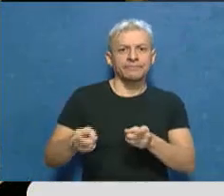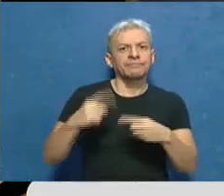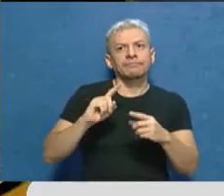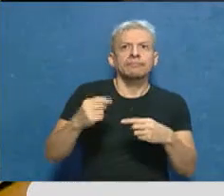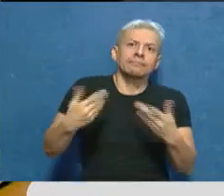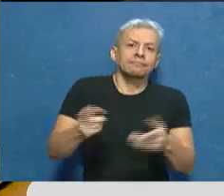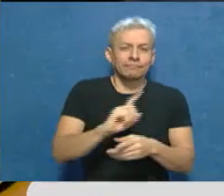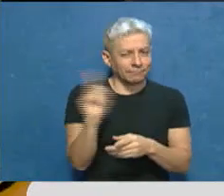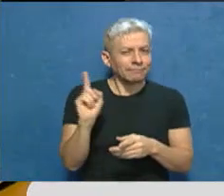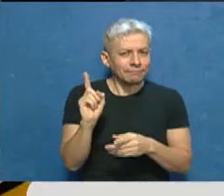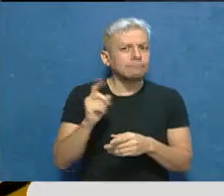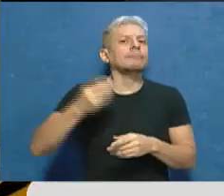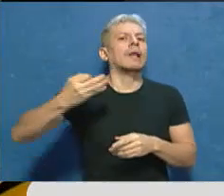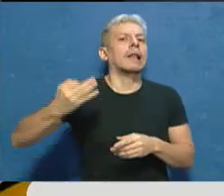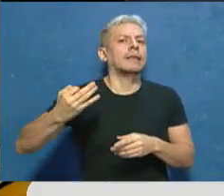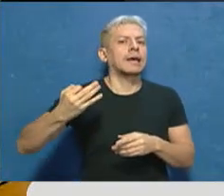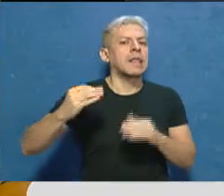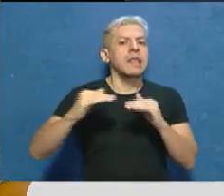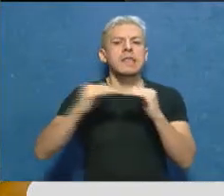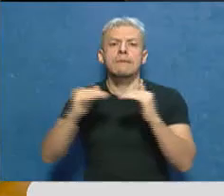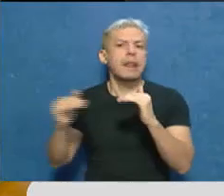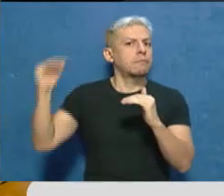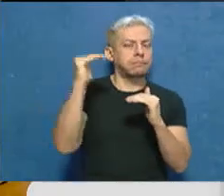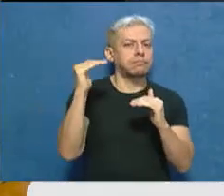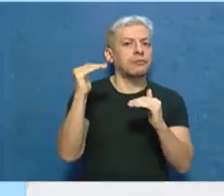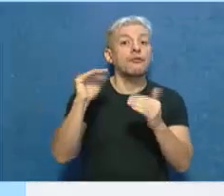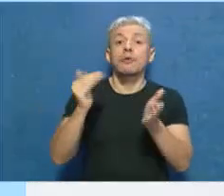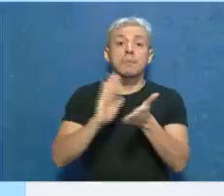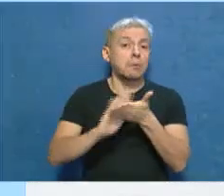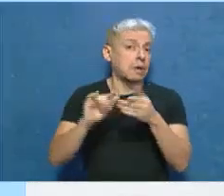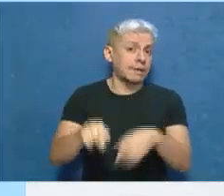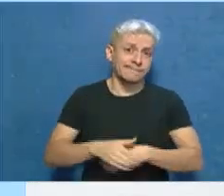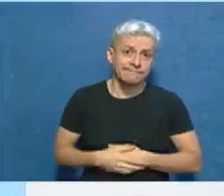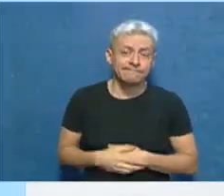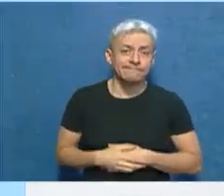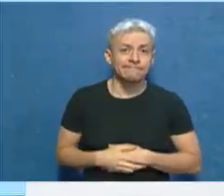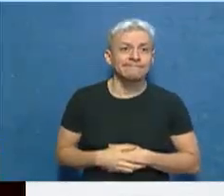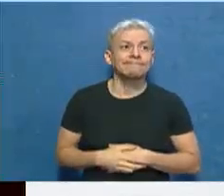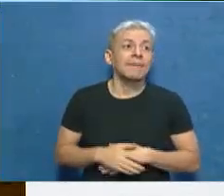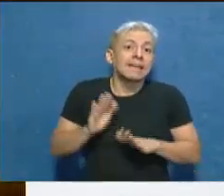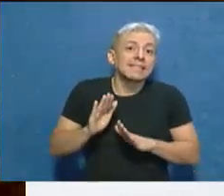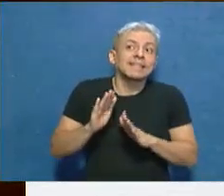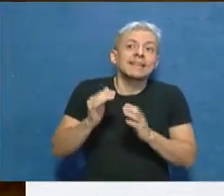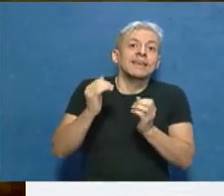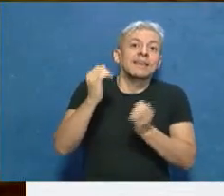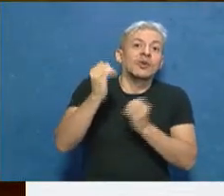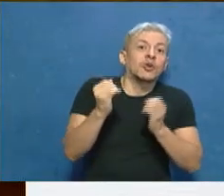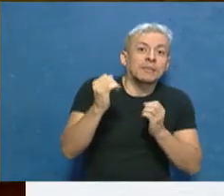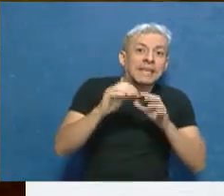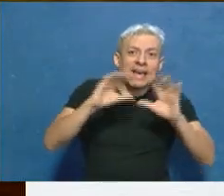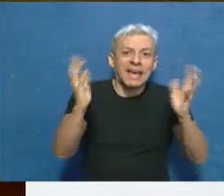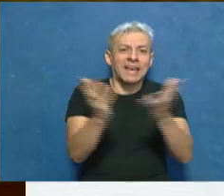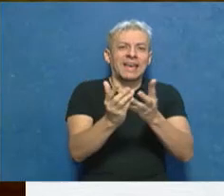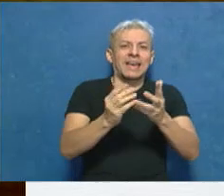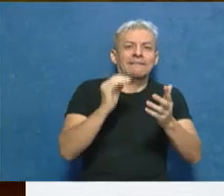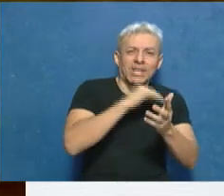oportunidad. Y esto es la nueva modalidad y esta es la nueva unidad económica que se ha creado dentro de la vitivinicultura